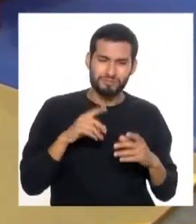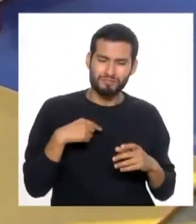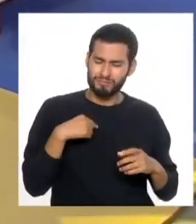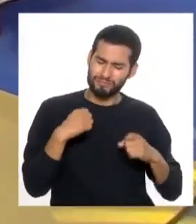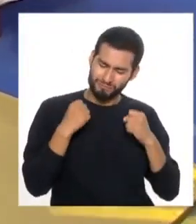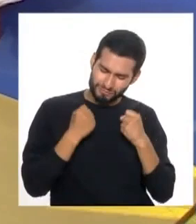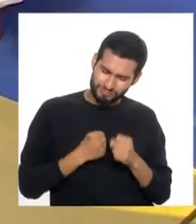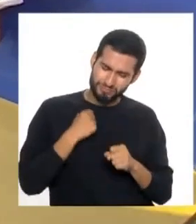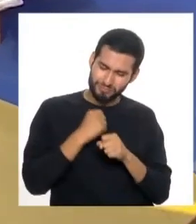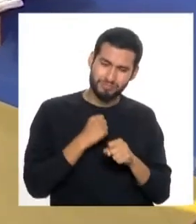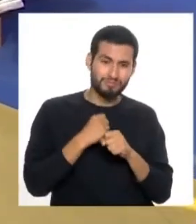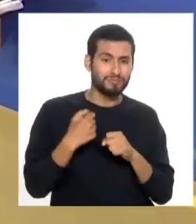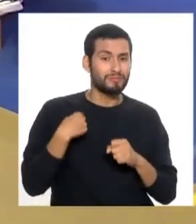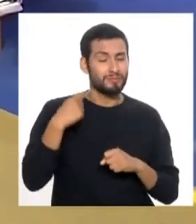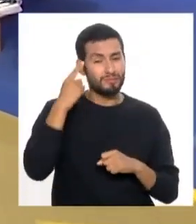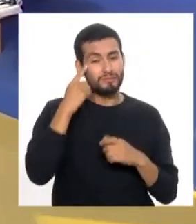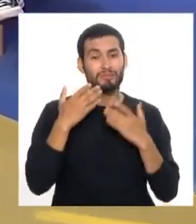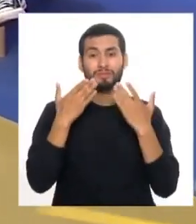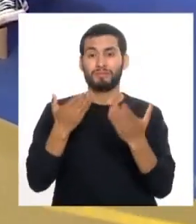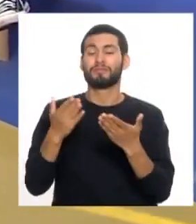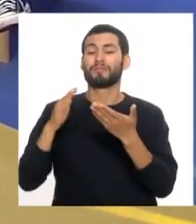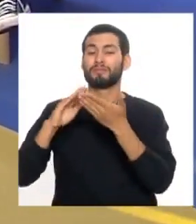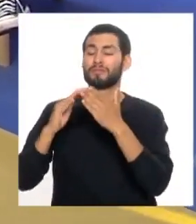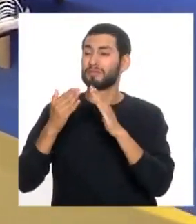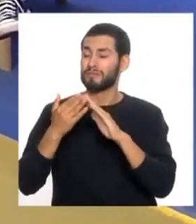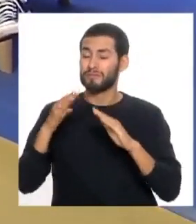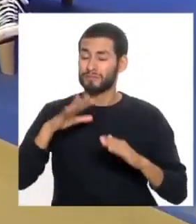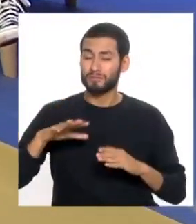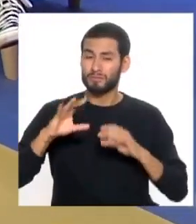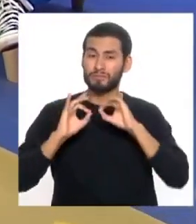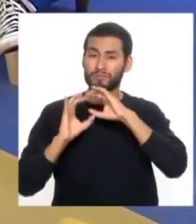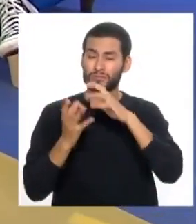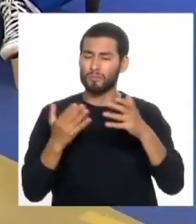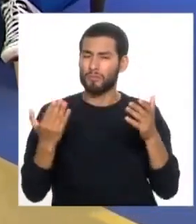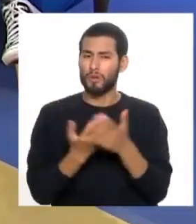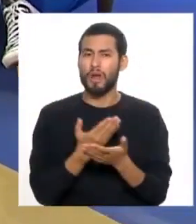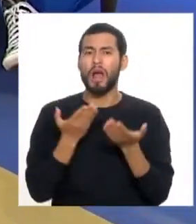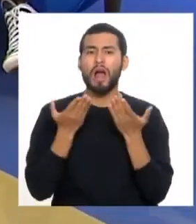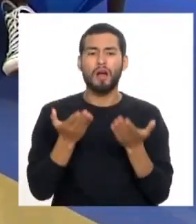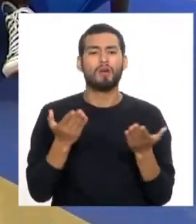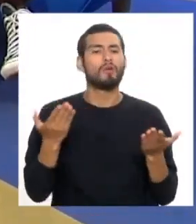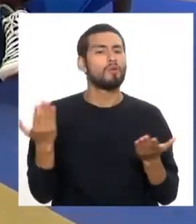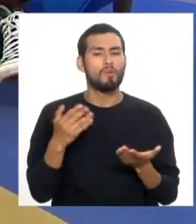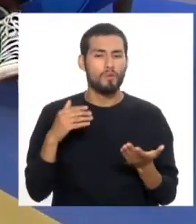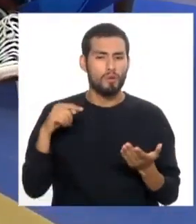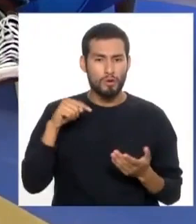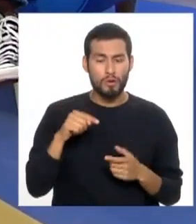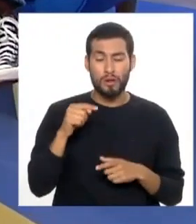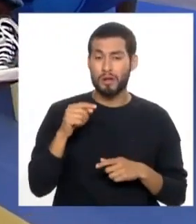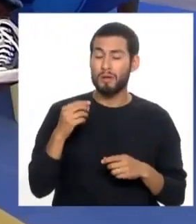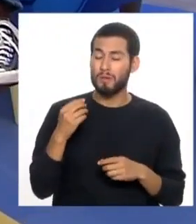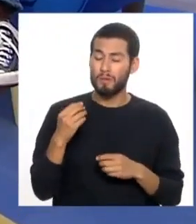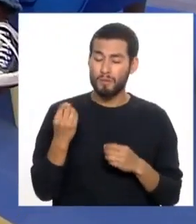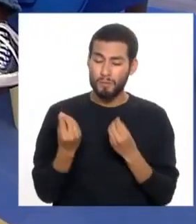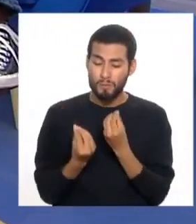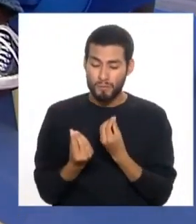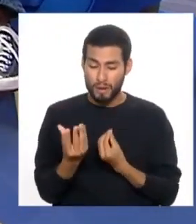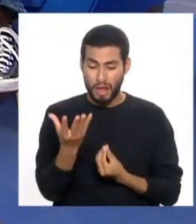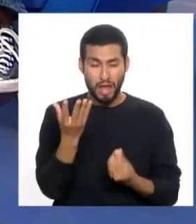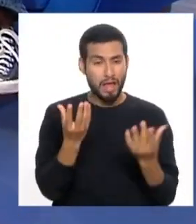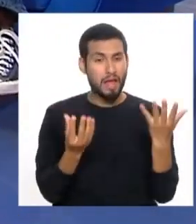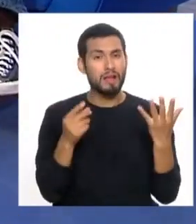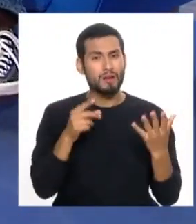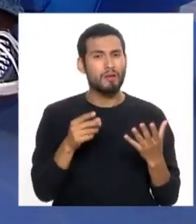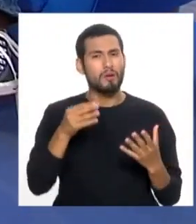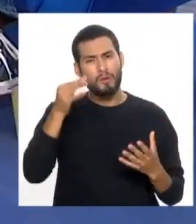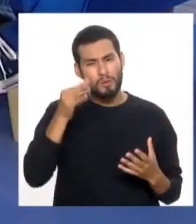que puedo presentar a la humanidad una nueva alternativa, claro. ¿No? Una alternativa donde las plantas sean